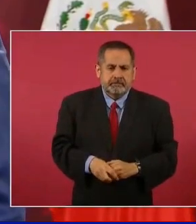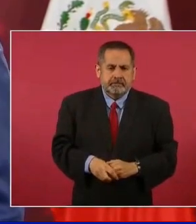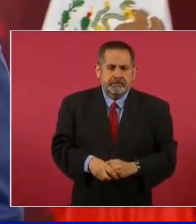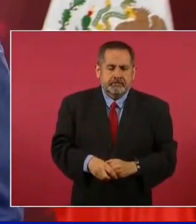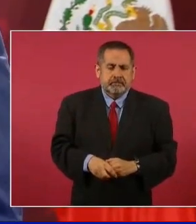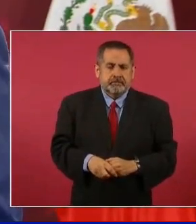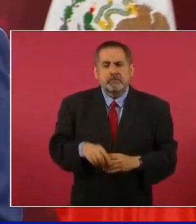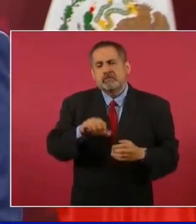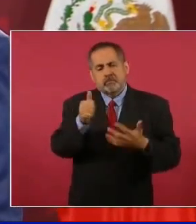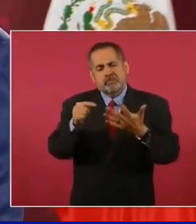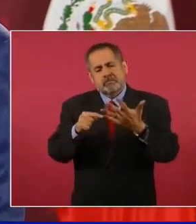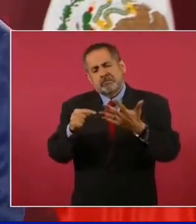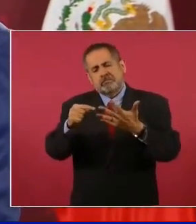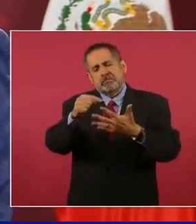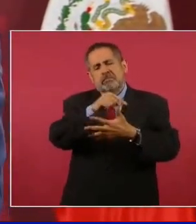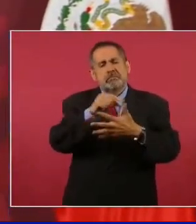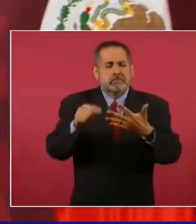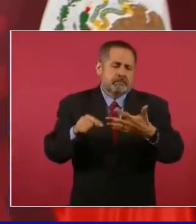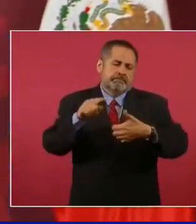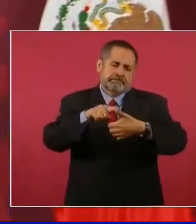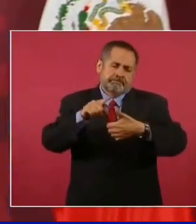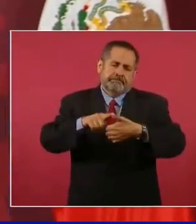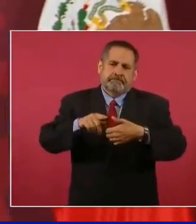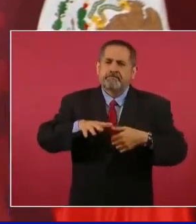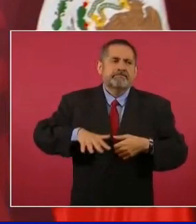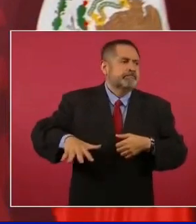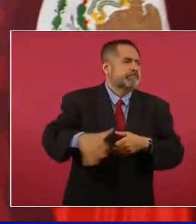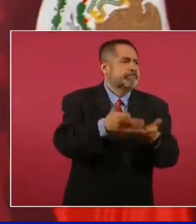¿Cuáles son las otras misiones? Pues la defensa